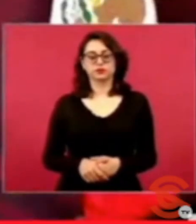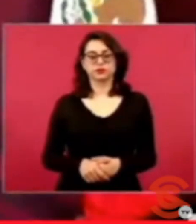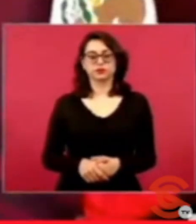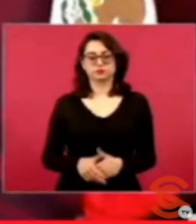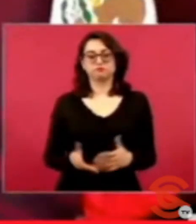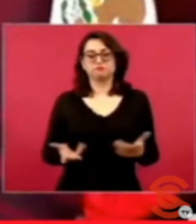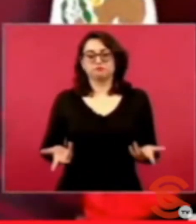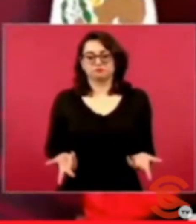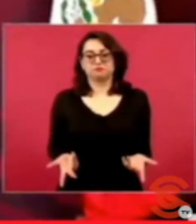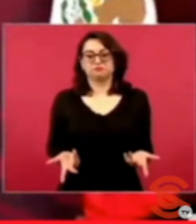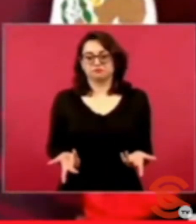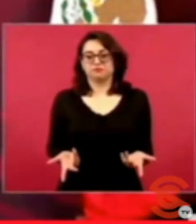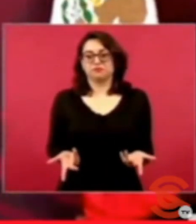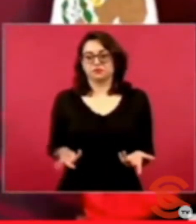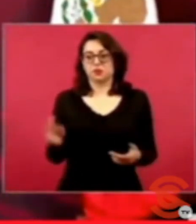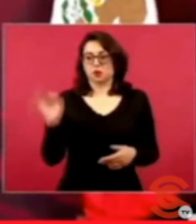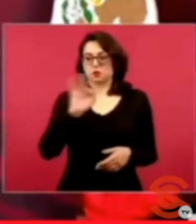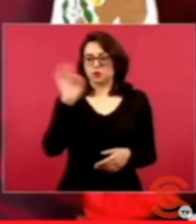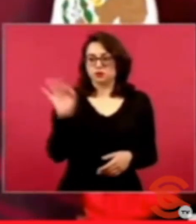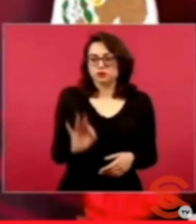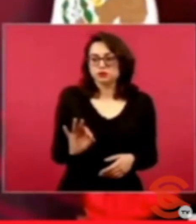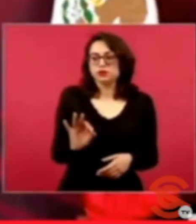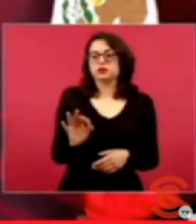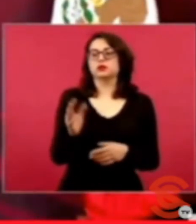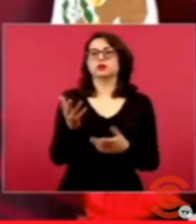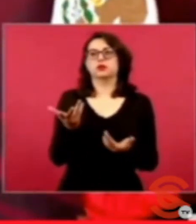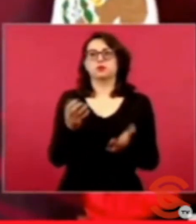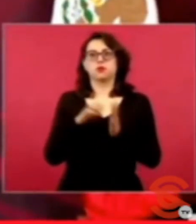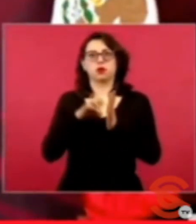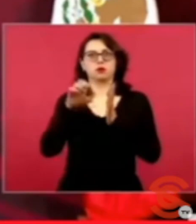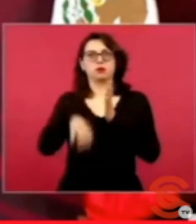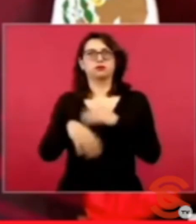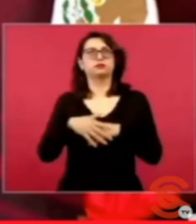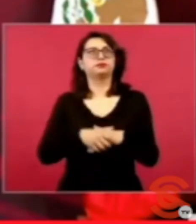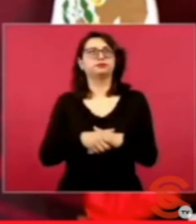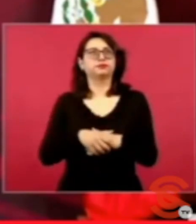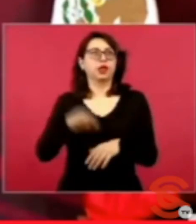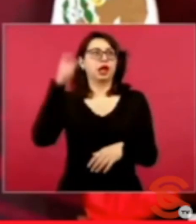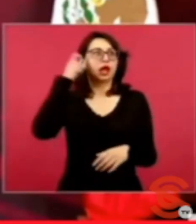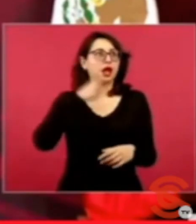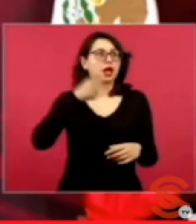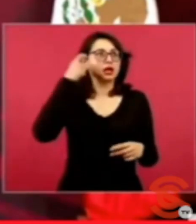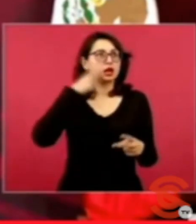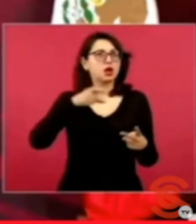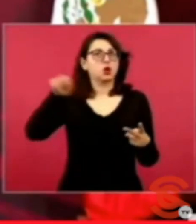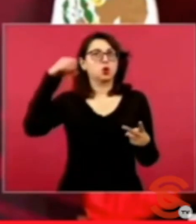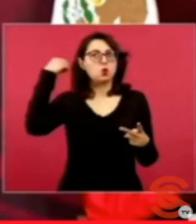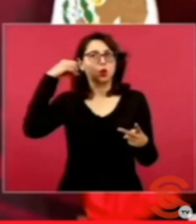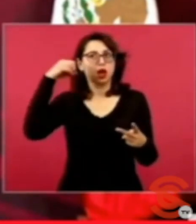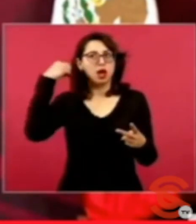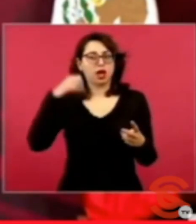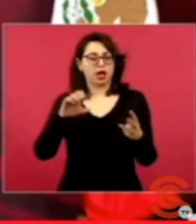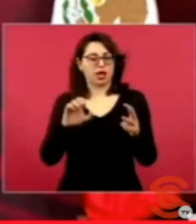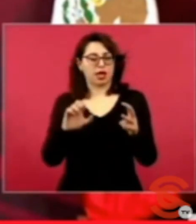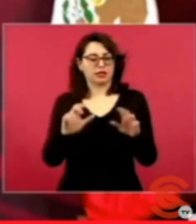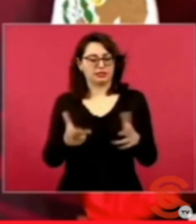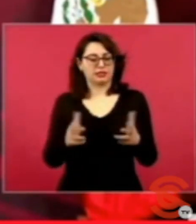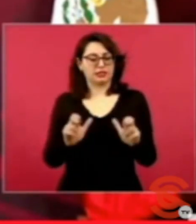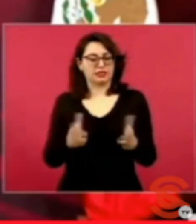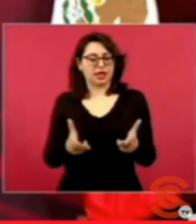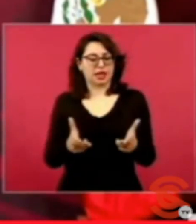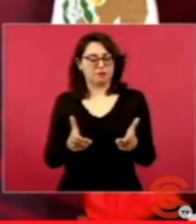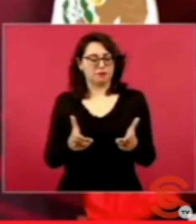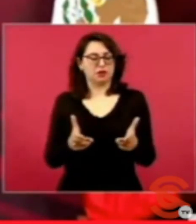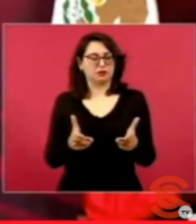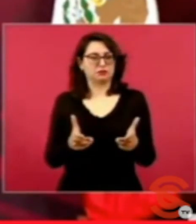Hay más pobreza en Guerrero, en Oaxaca, en Chiapas, pero en número